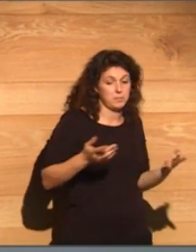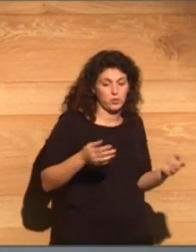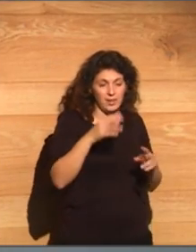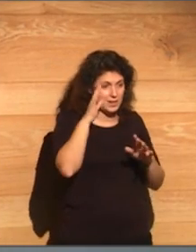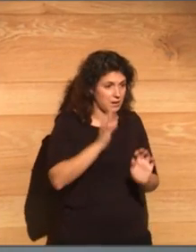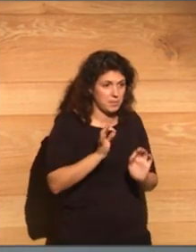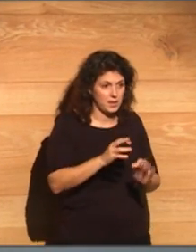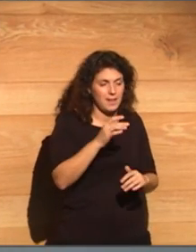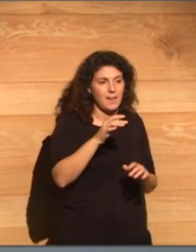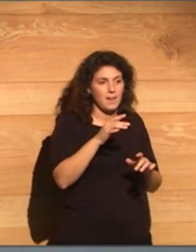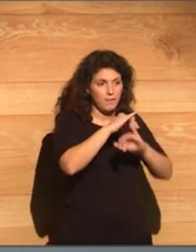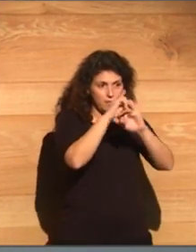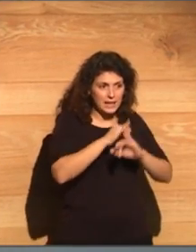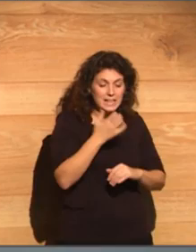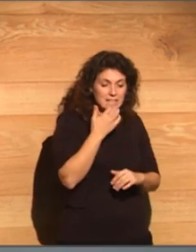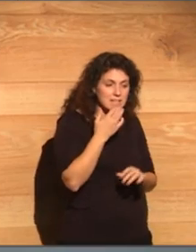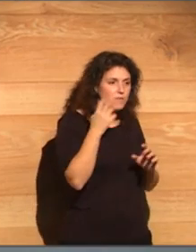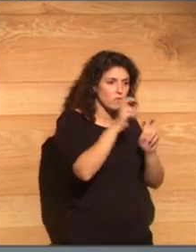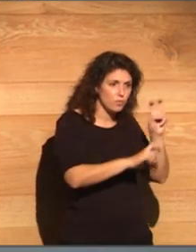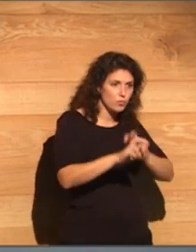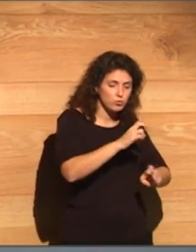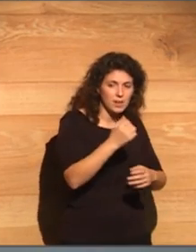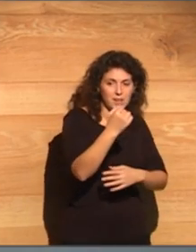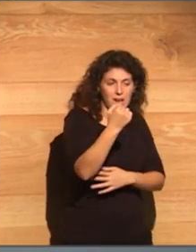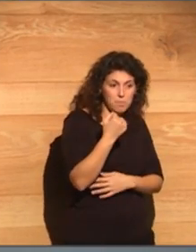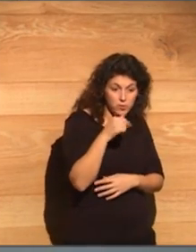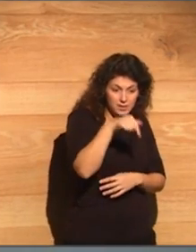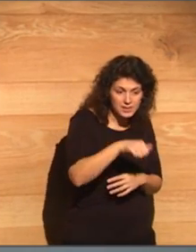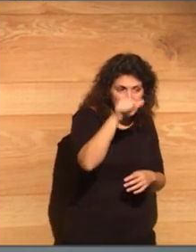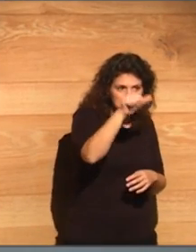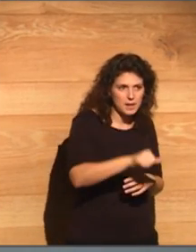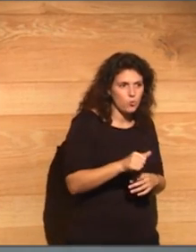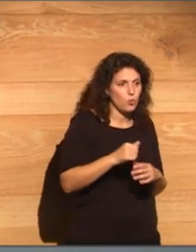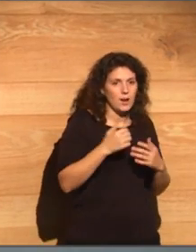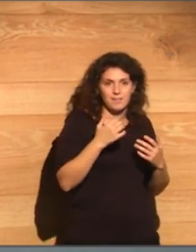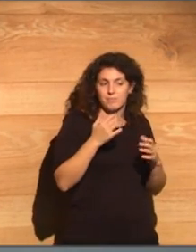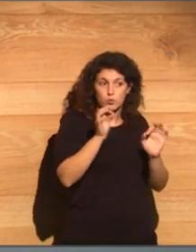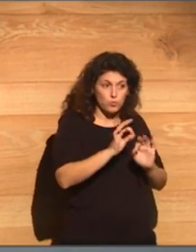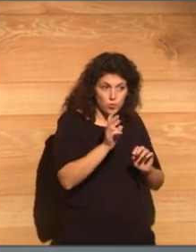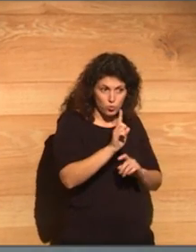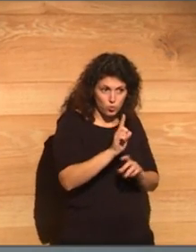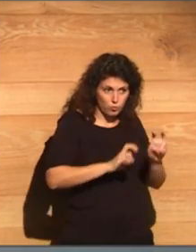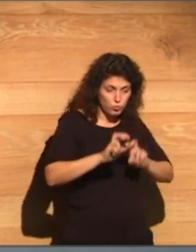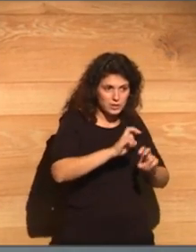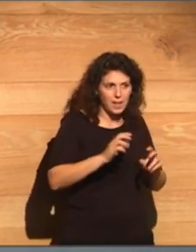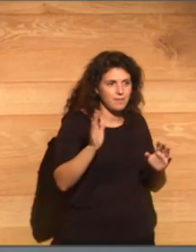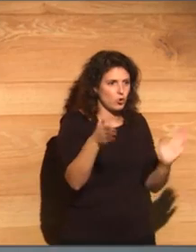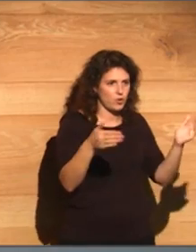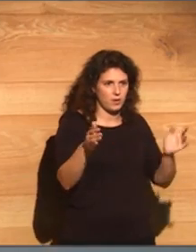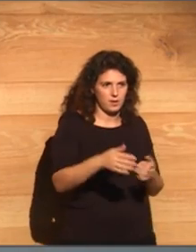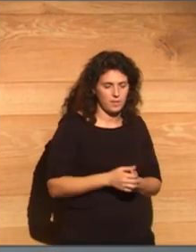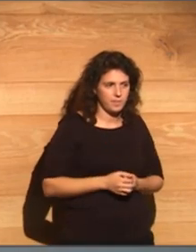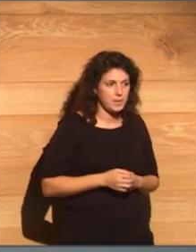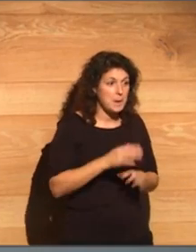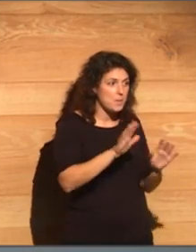estás buscando un refuerzo ideológico en esta película, no, te van a dar collejas por todos lados, porque no... Pero tú decías antes que es una